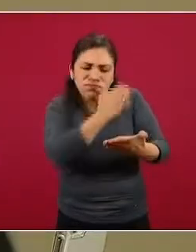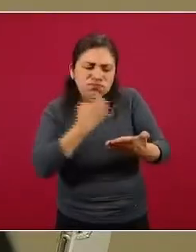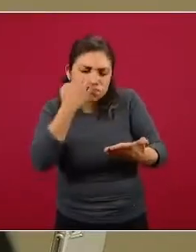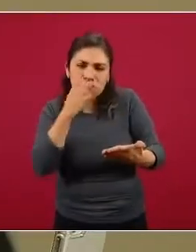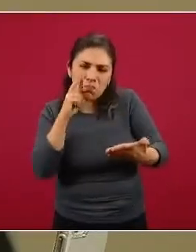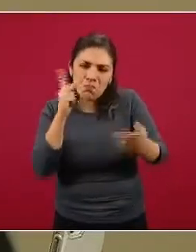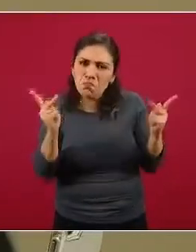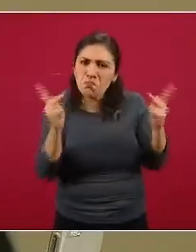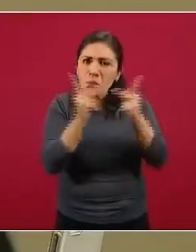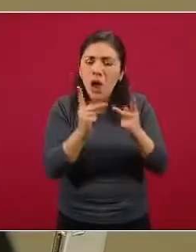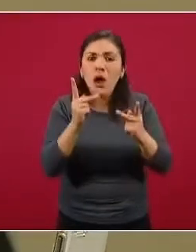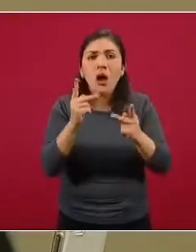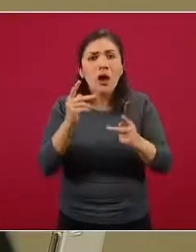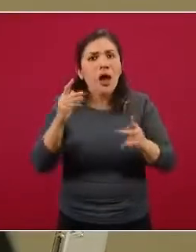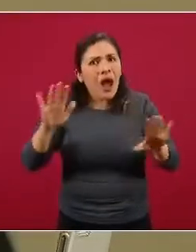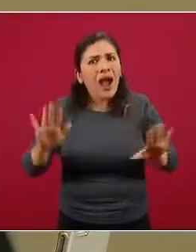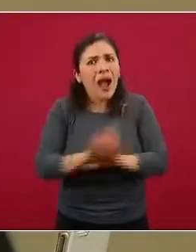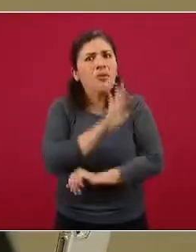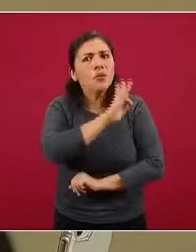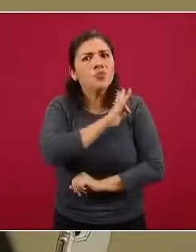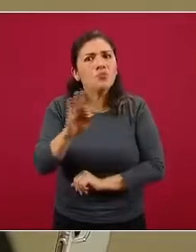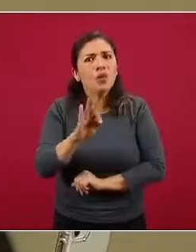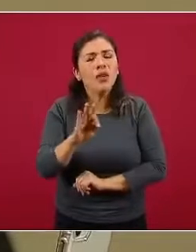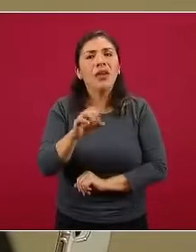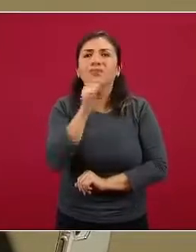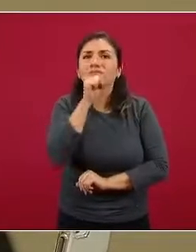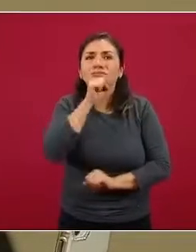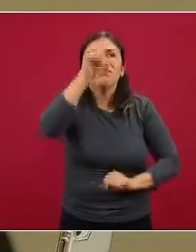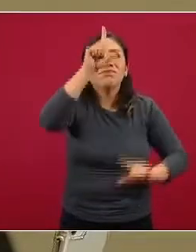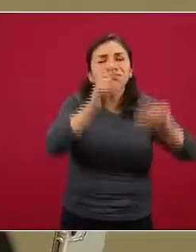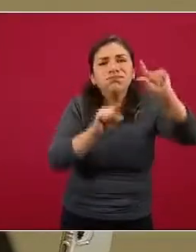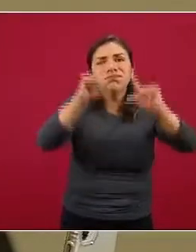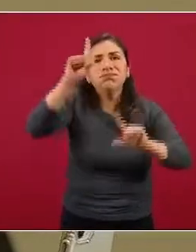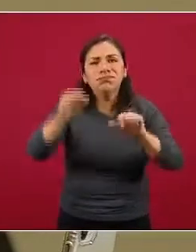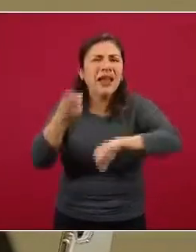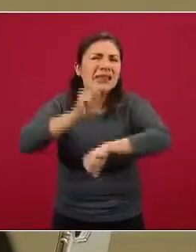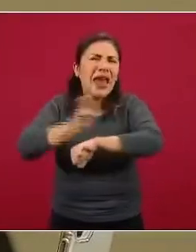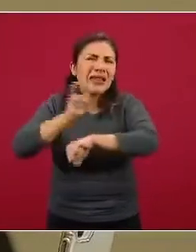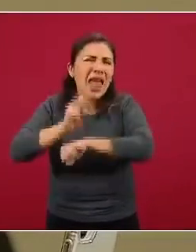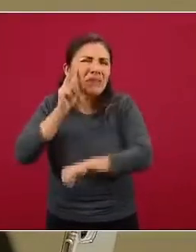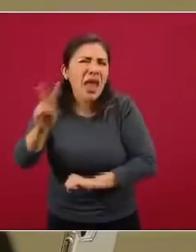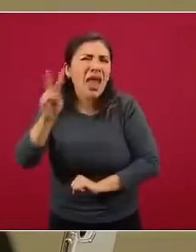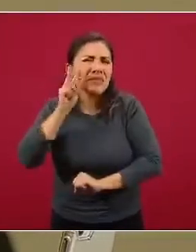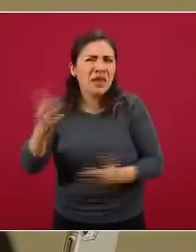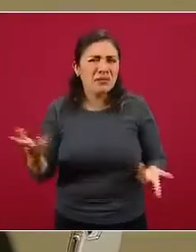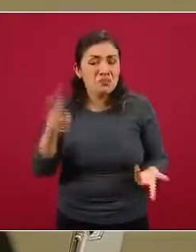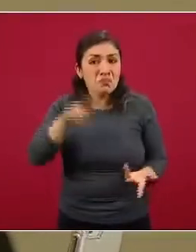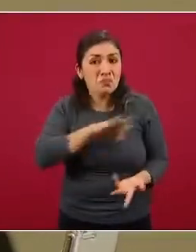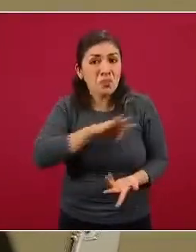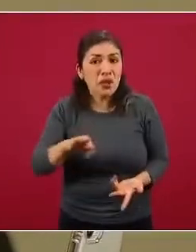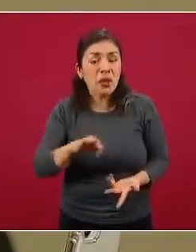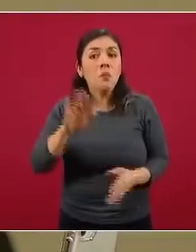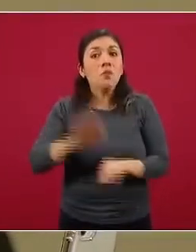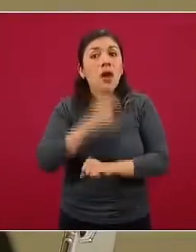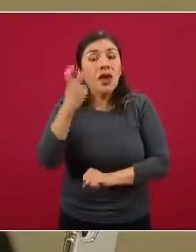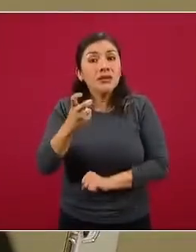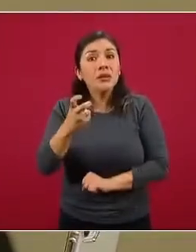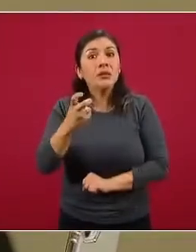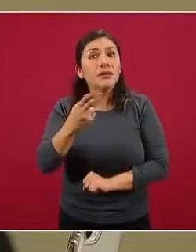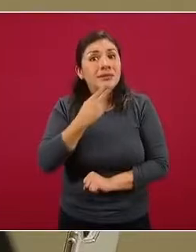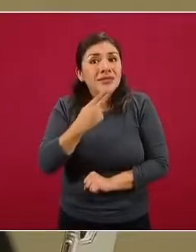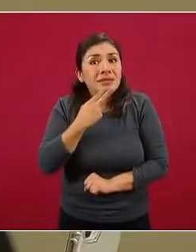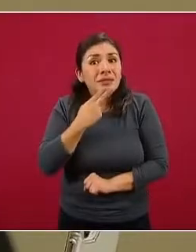los números pueden cambiar en los gráficos que se presentan a diario, porque la eficacia